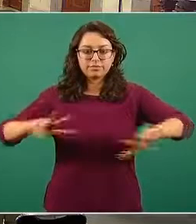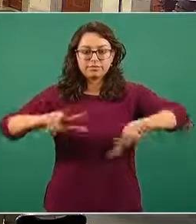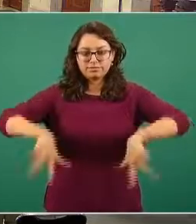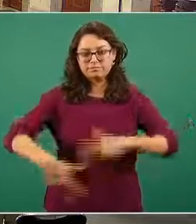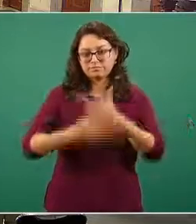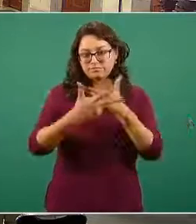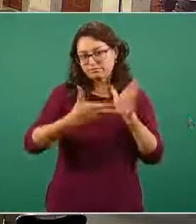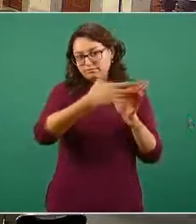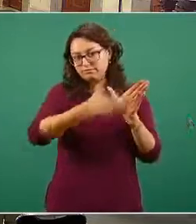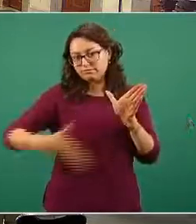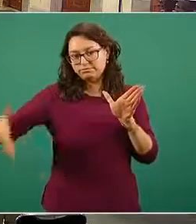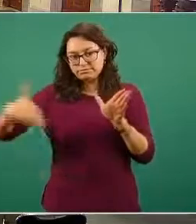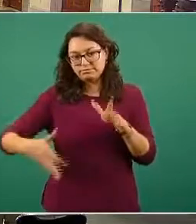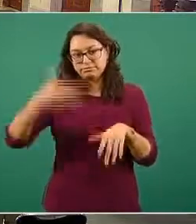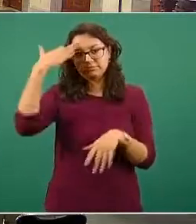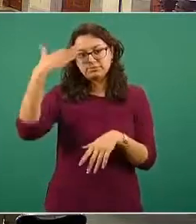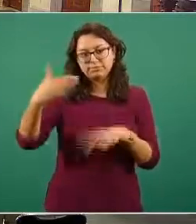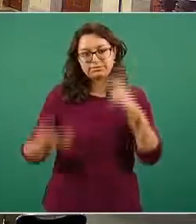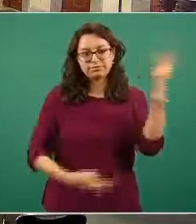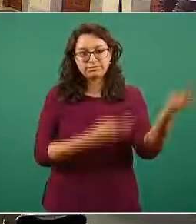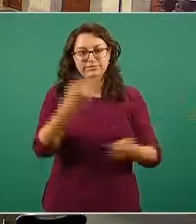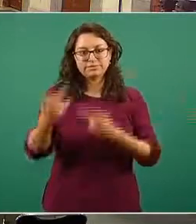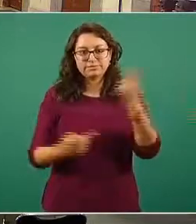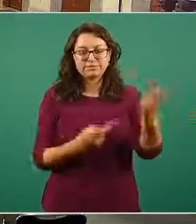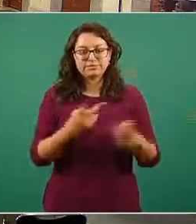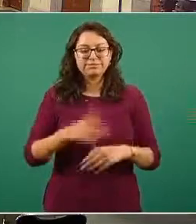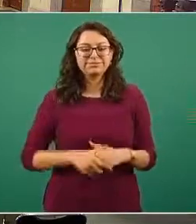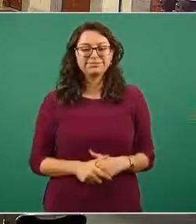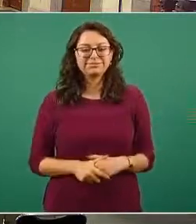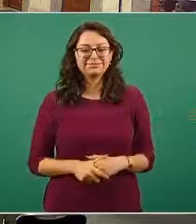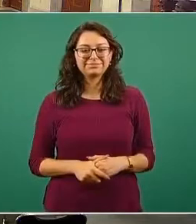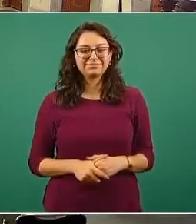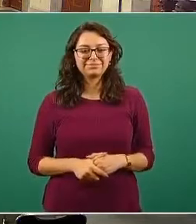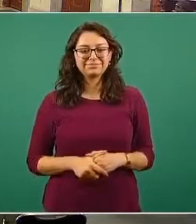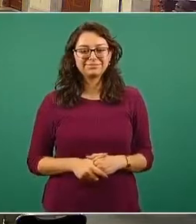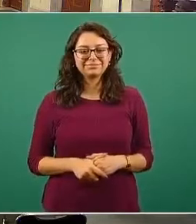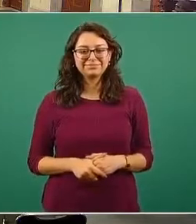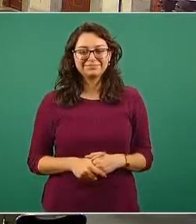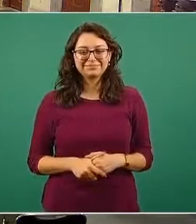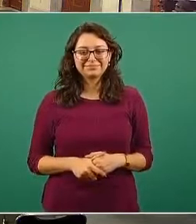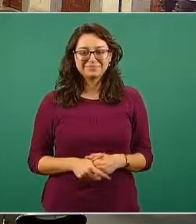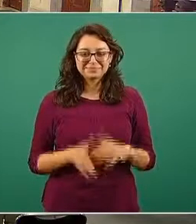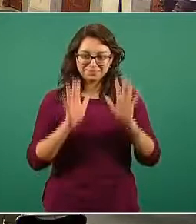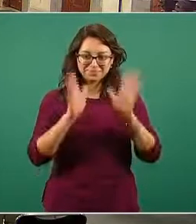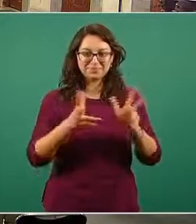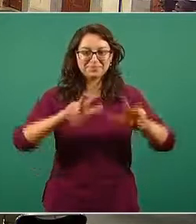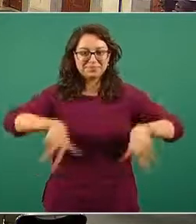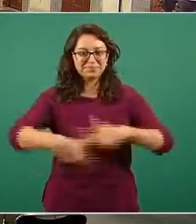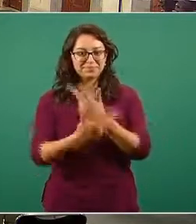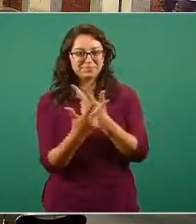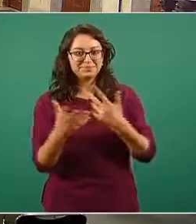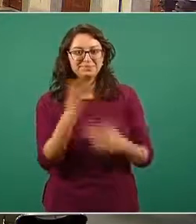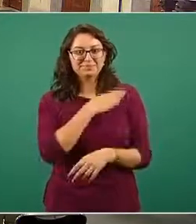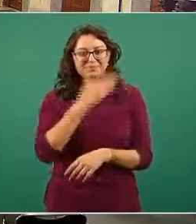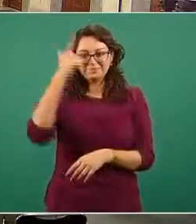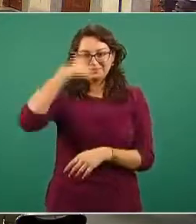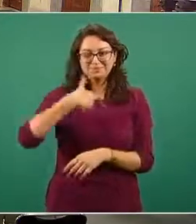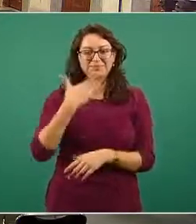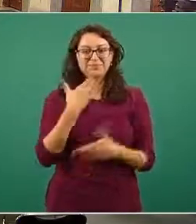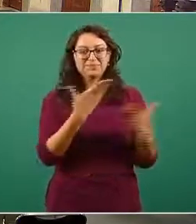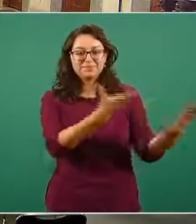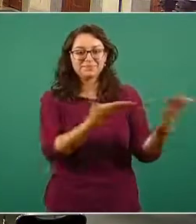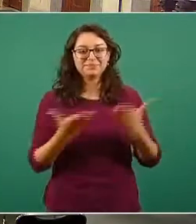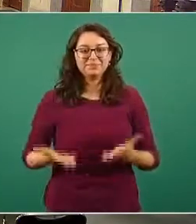todo el proceso de preguntas y respuestas de la prensa. Entonces, ya está con nosotros el doctor. Buenas noches, doctor López-Gatell, bienvenido.